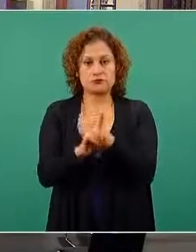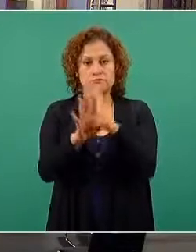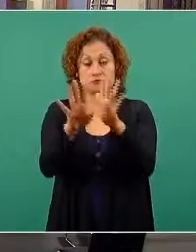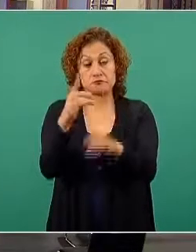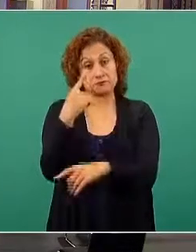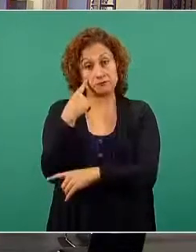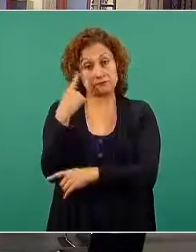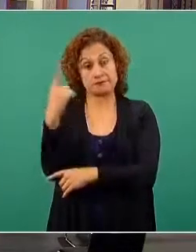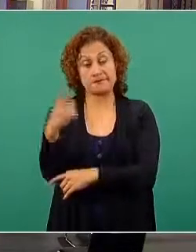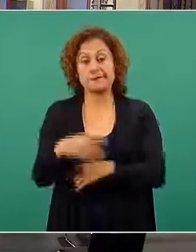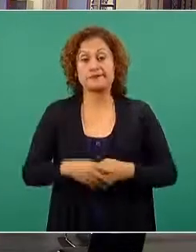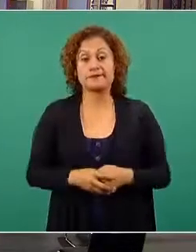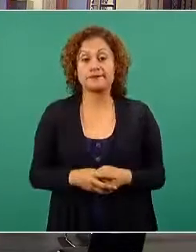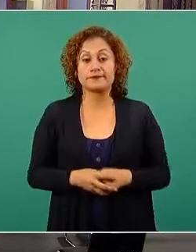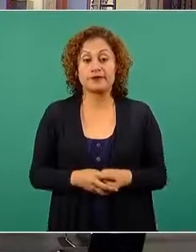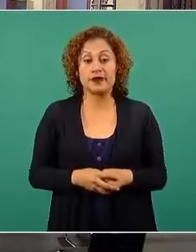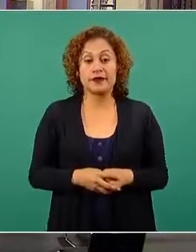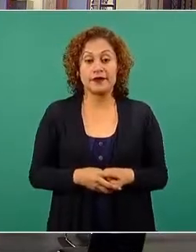ustedes,